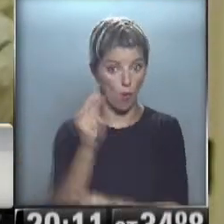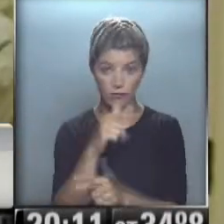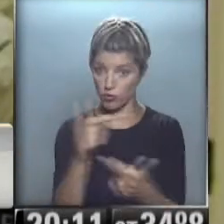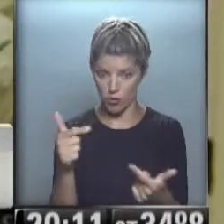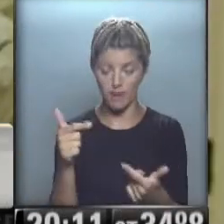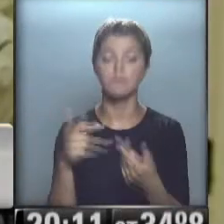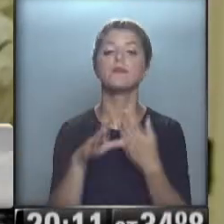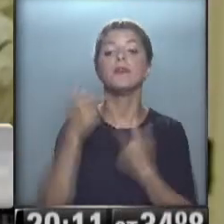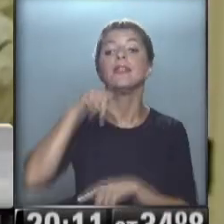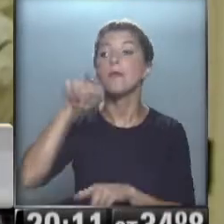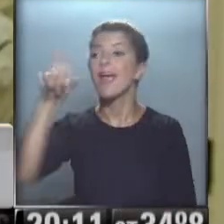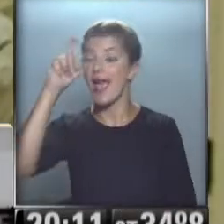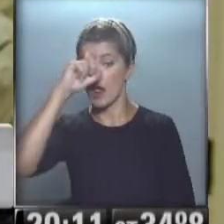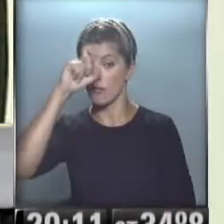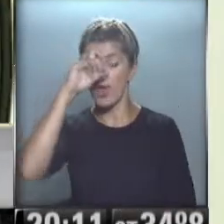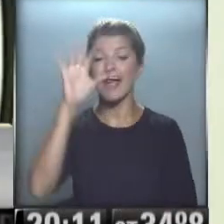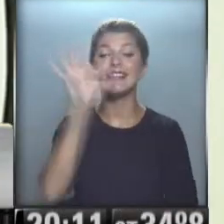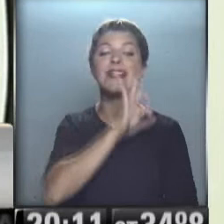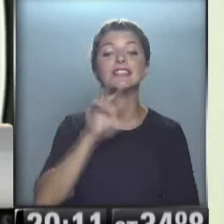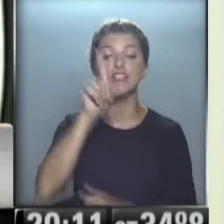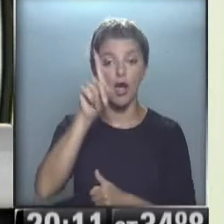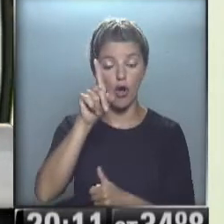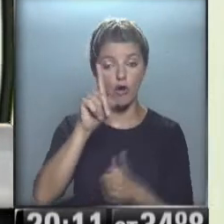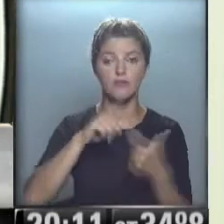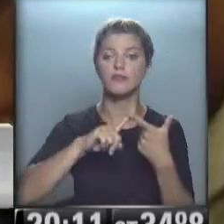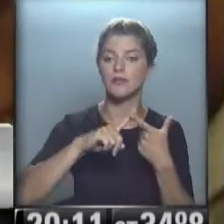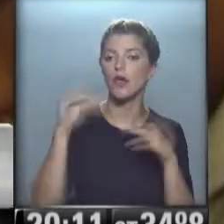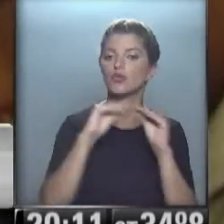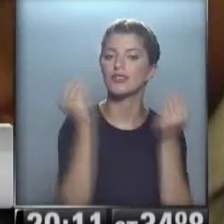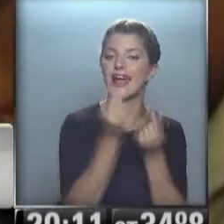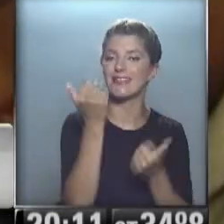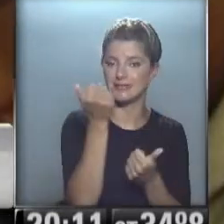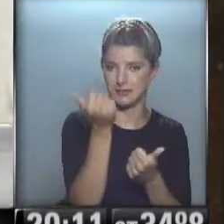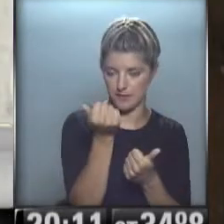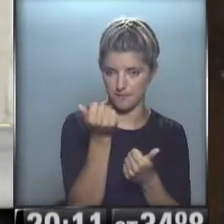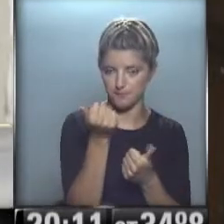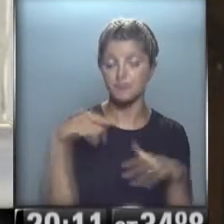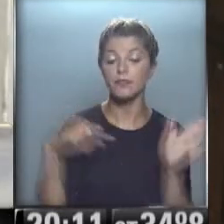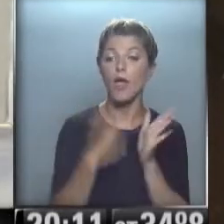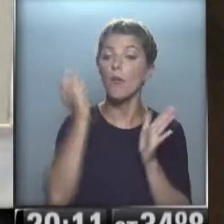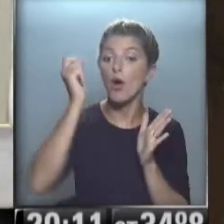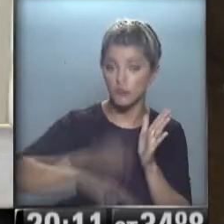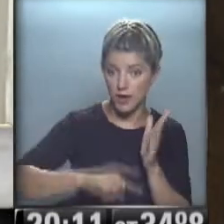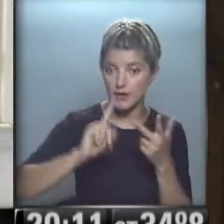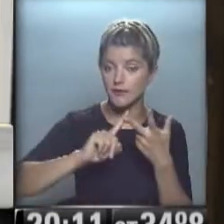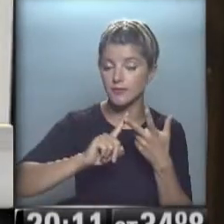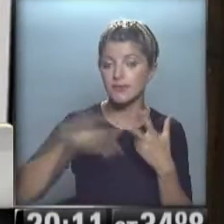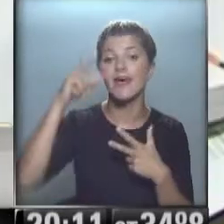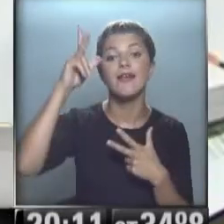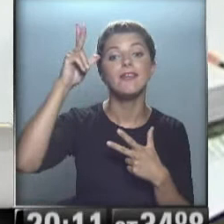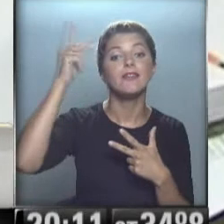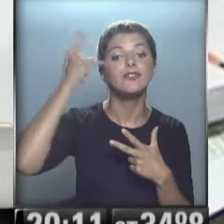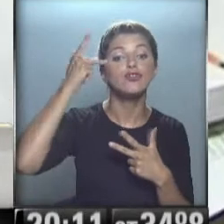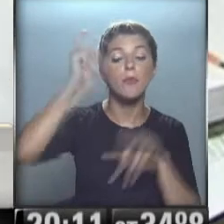en hospitales por lesiones de diferente consideración fueron 6. En la provincia de Buenos Aires, unas 18 personas